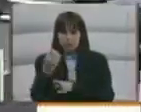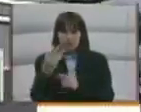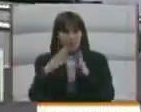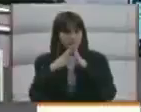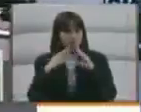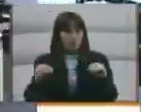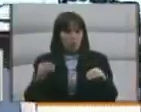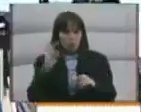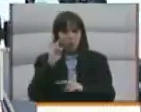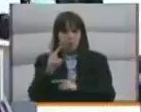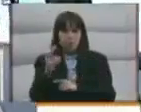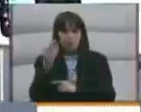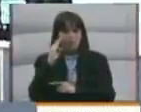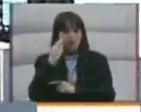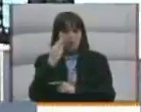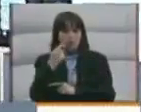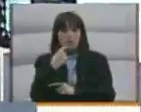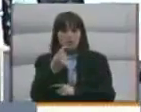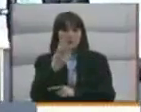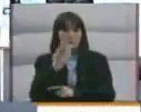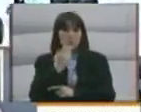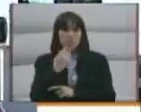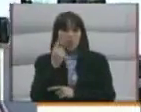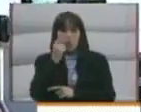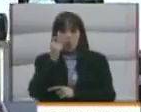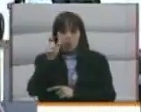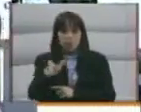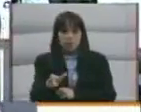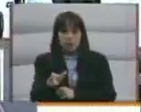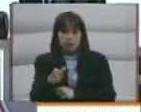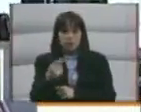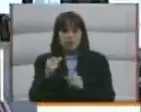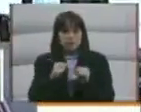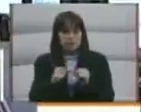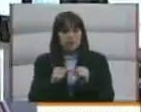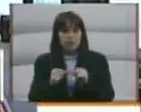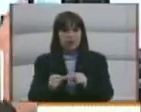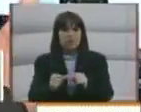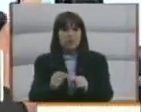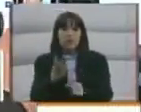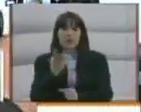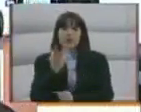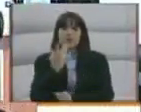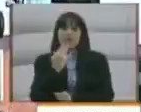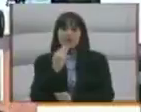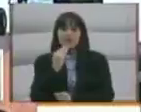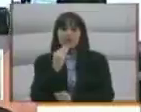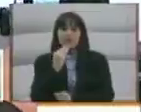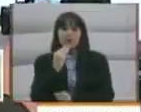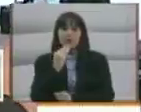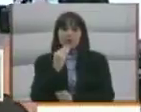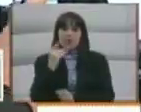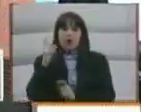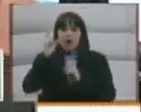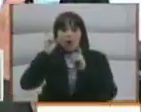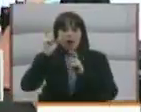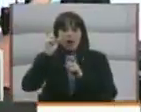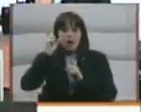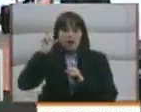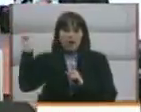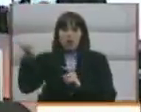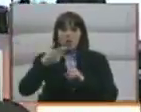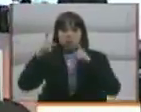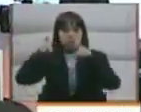aquí, por Facebook, nos dice, por ejemplo, Héctor García: seguid el ejemplo que que el campesinado